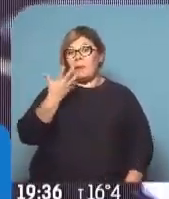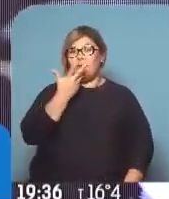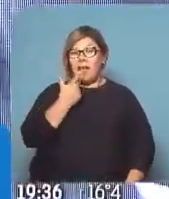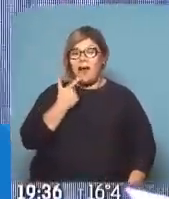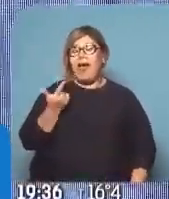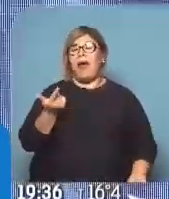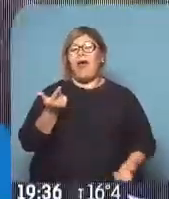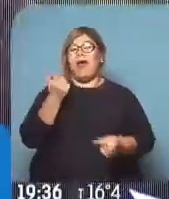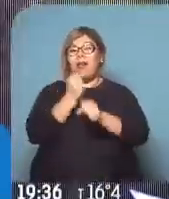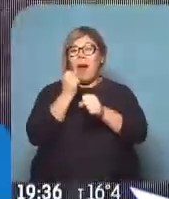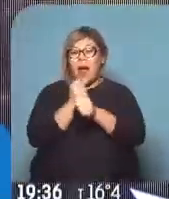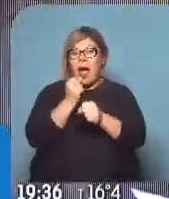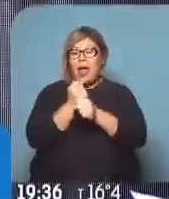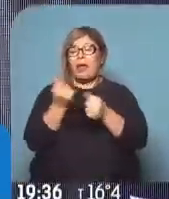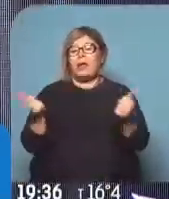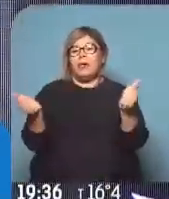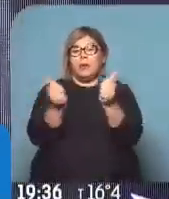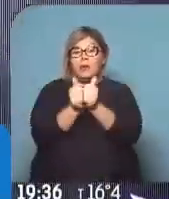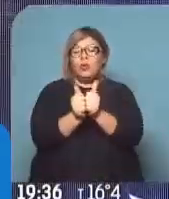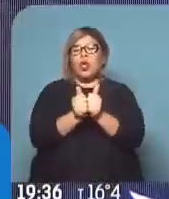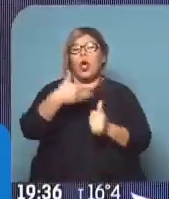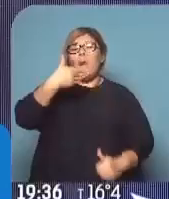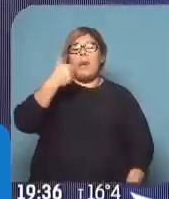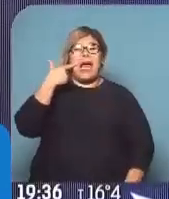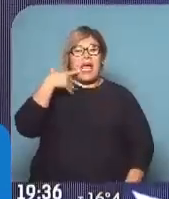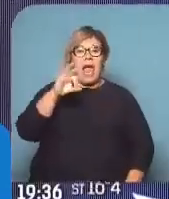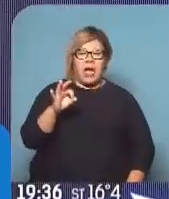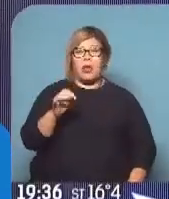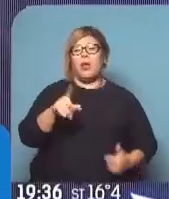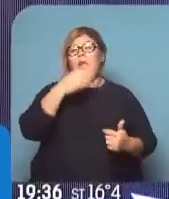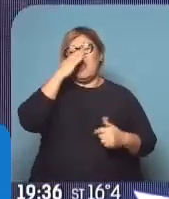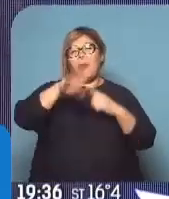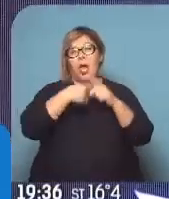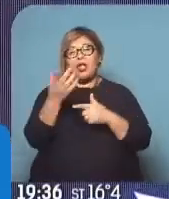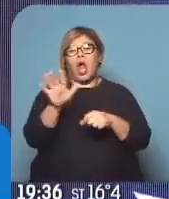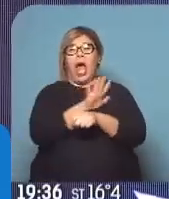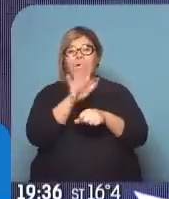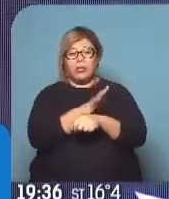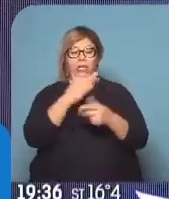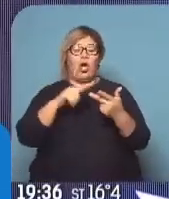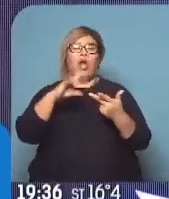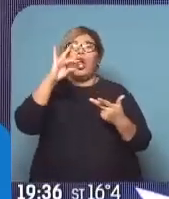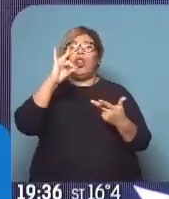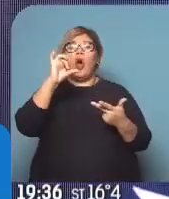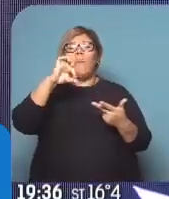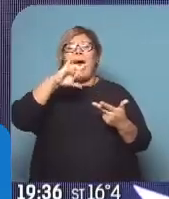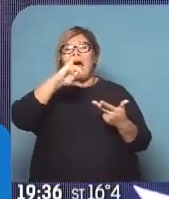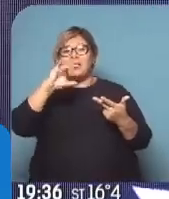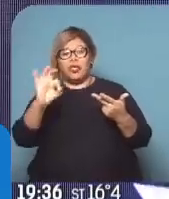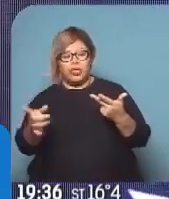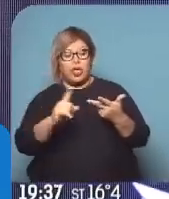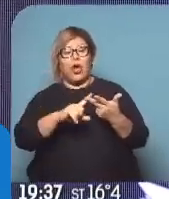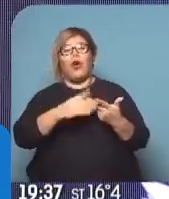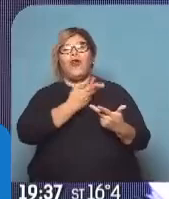cuando supe del resto de los compañeros faltan tiras martina gusmán cecilia dopazo federico d'elía